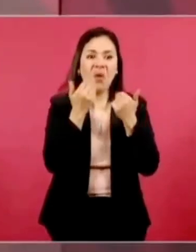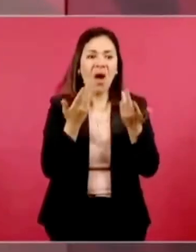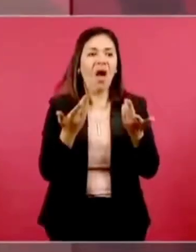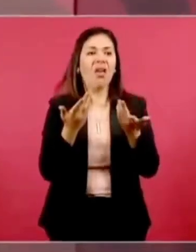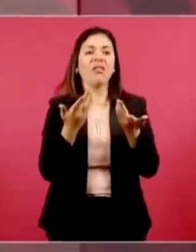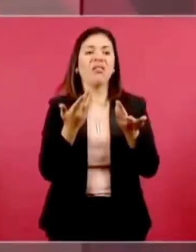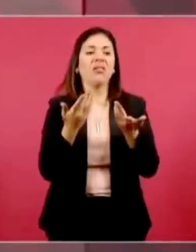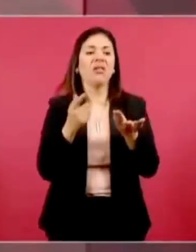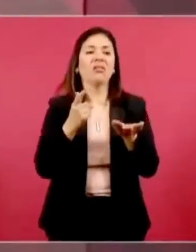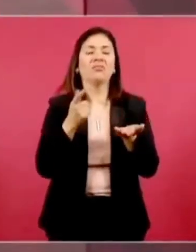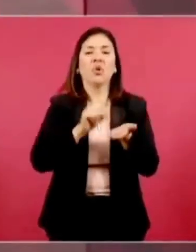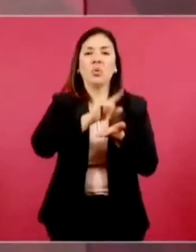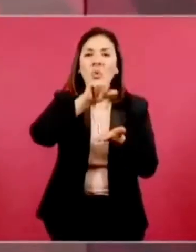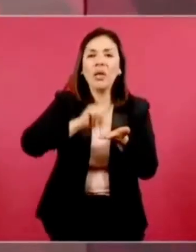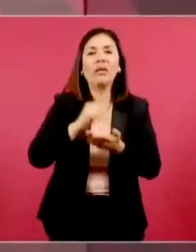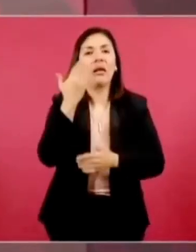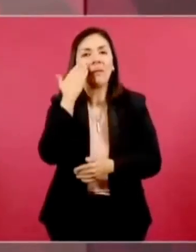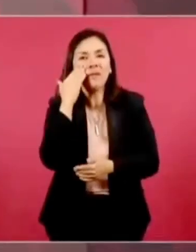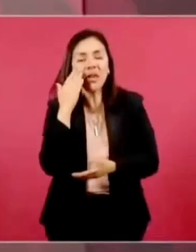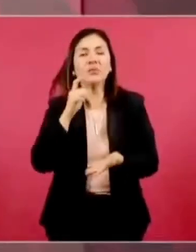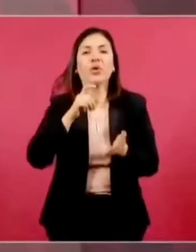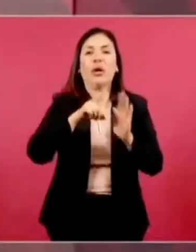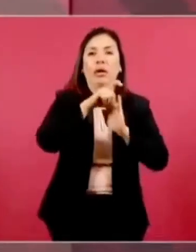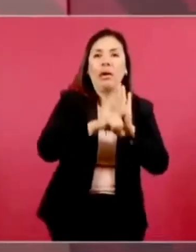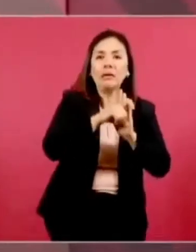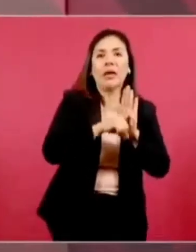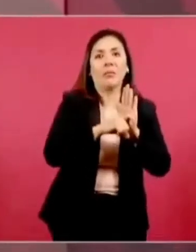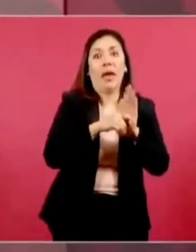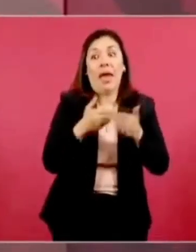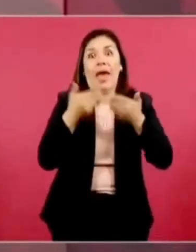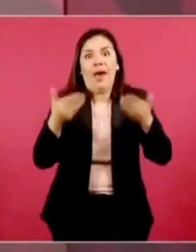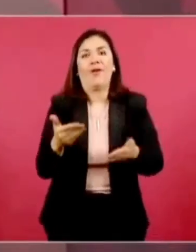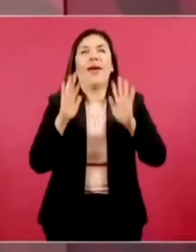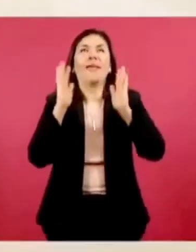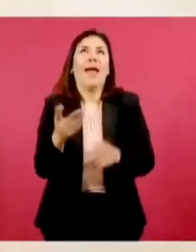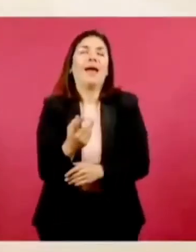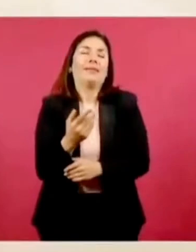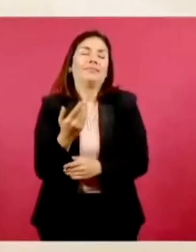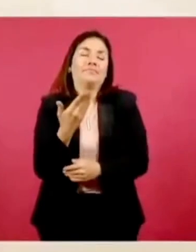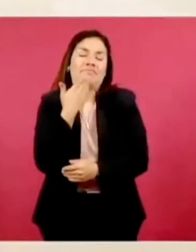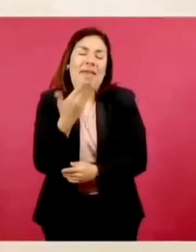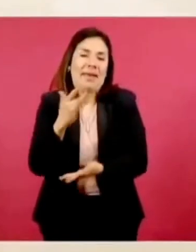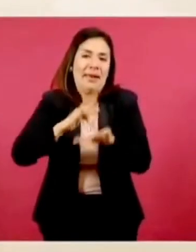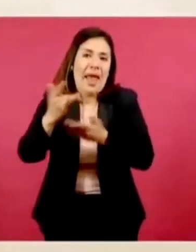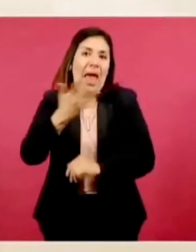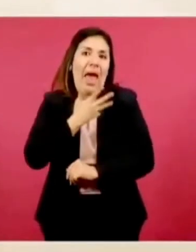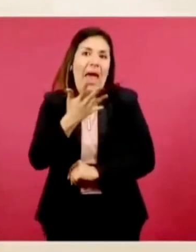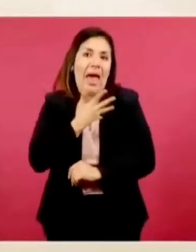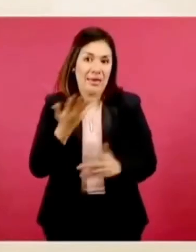redes sociales, no teníamos a las benditas redes sociales, que aún